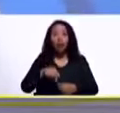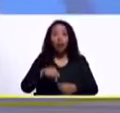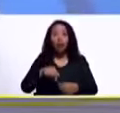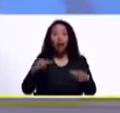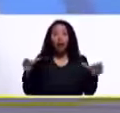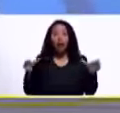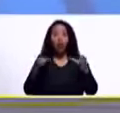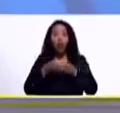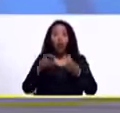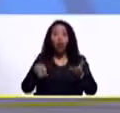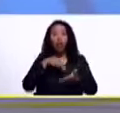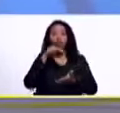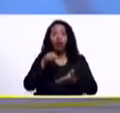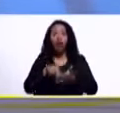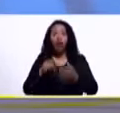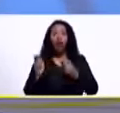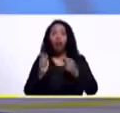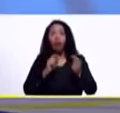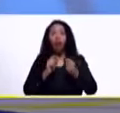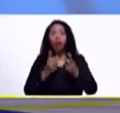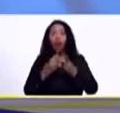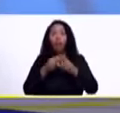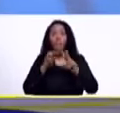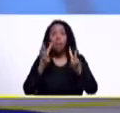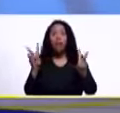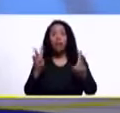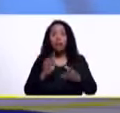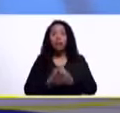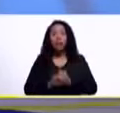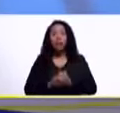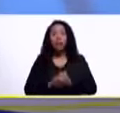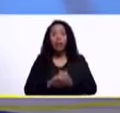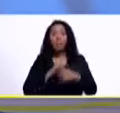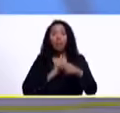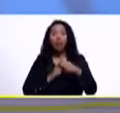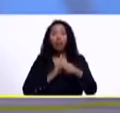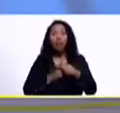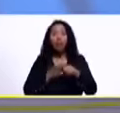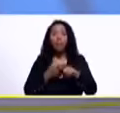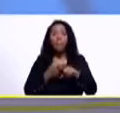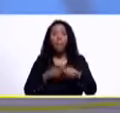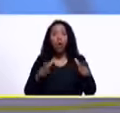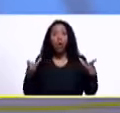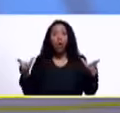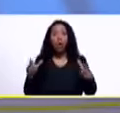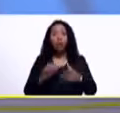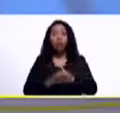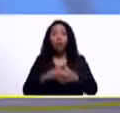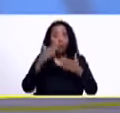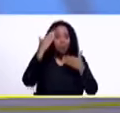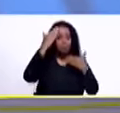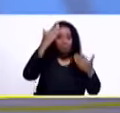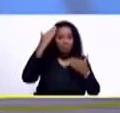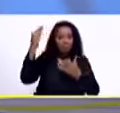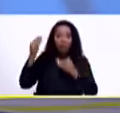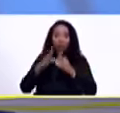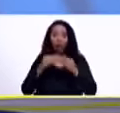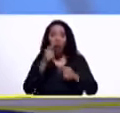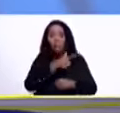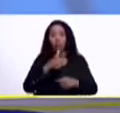Conferencia Nacional por el Diálogo, la Paz, la Prosperidad. Saludo a todos los